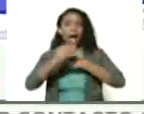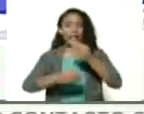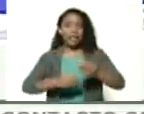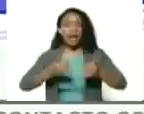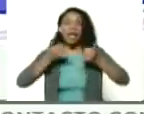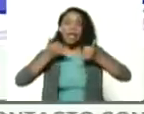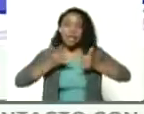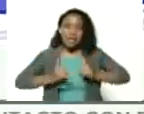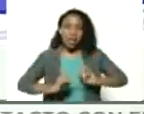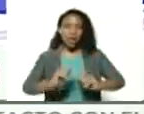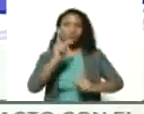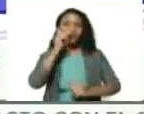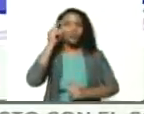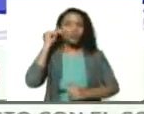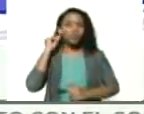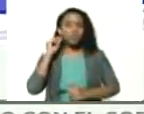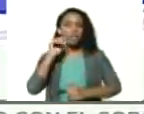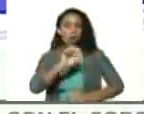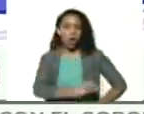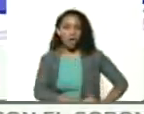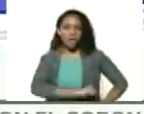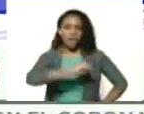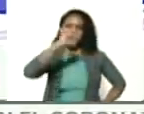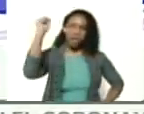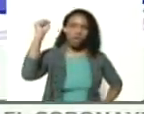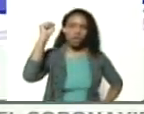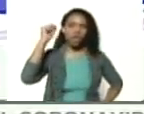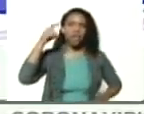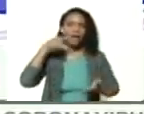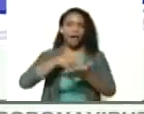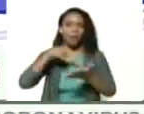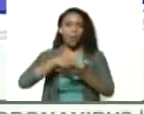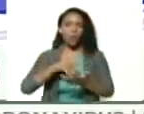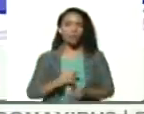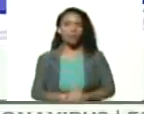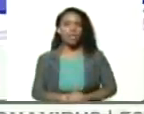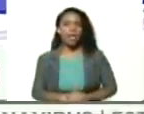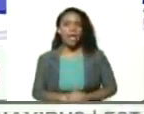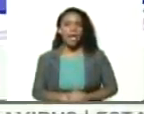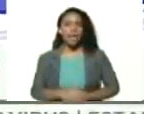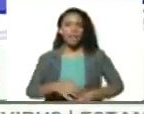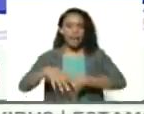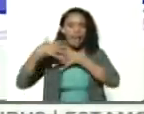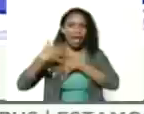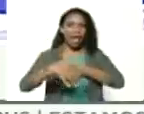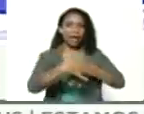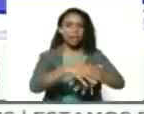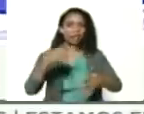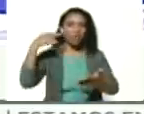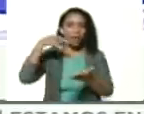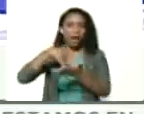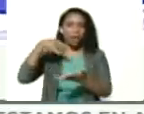hijos e hijas de los libertadores de Carabobo, del ejército de Carabobo.